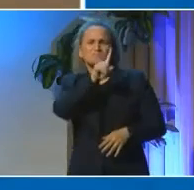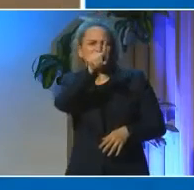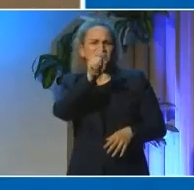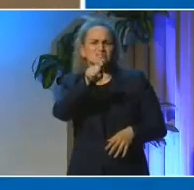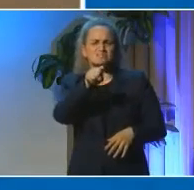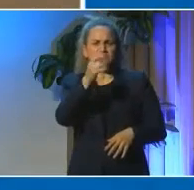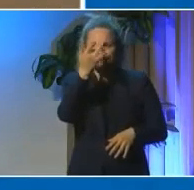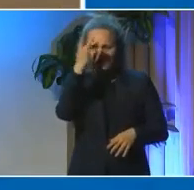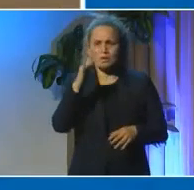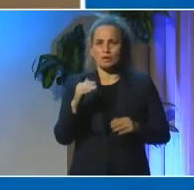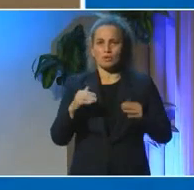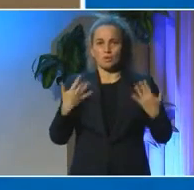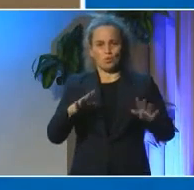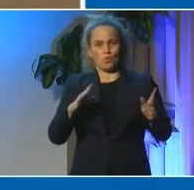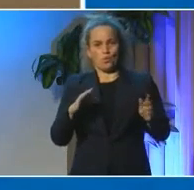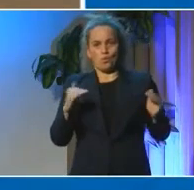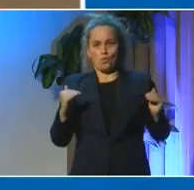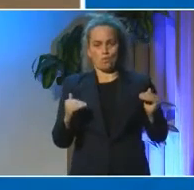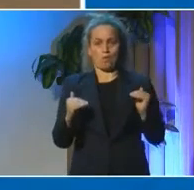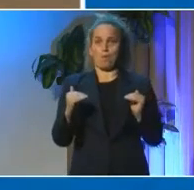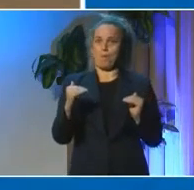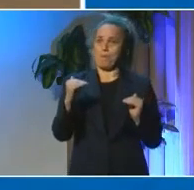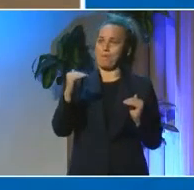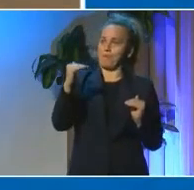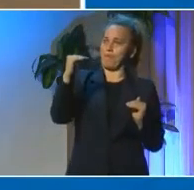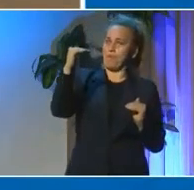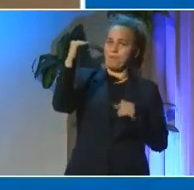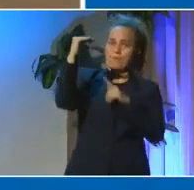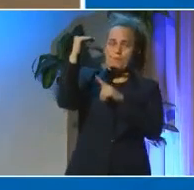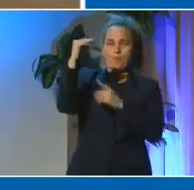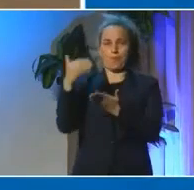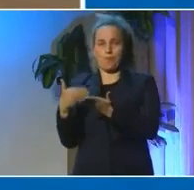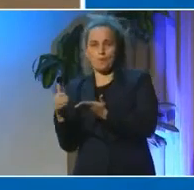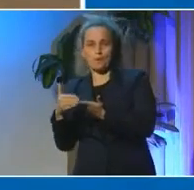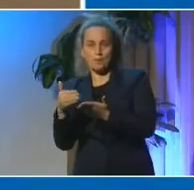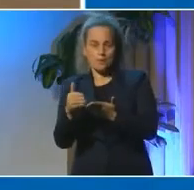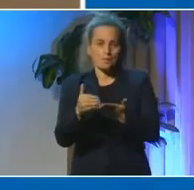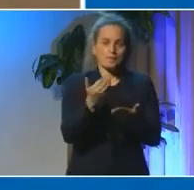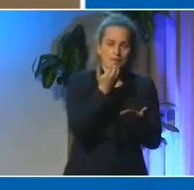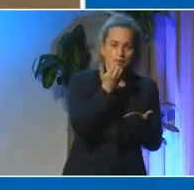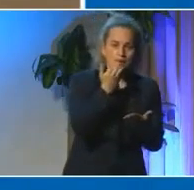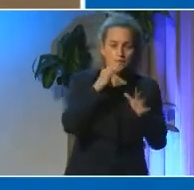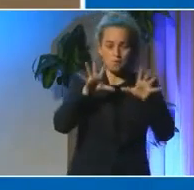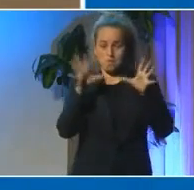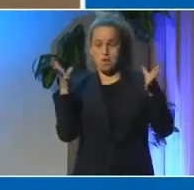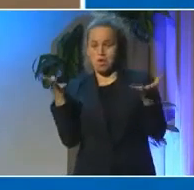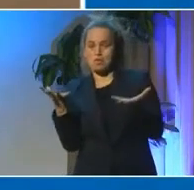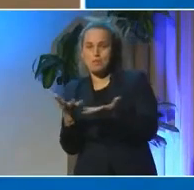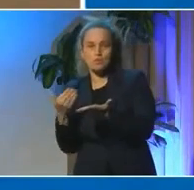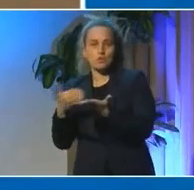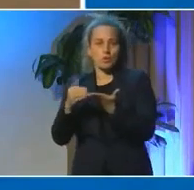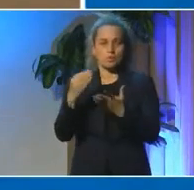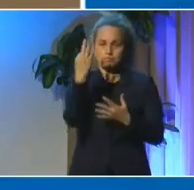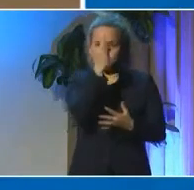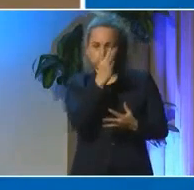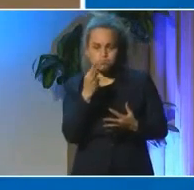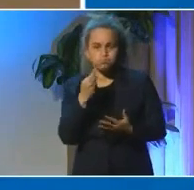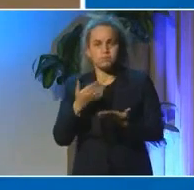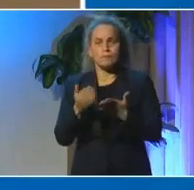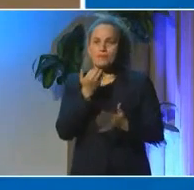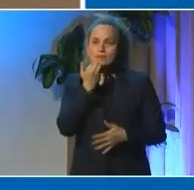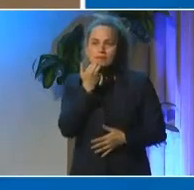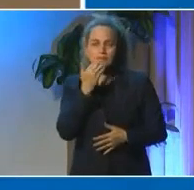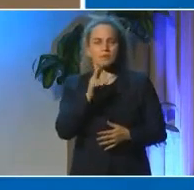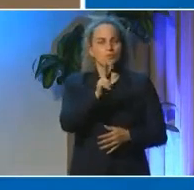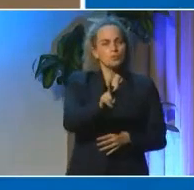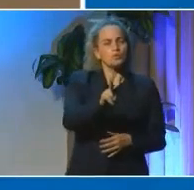Natura creció a esas proporciones entiendo Natura ha hecho compras de otras compañías de cosméticos en el mundo eh si tú pensaras de pronto